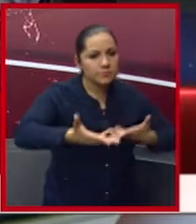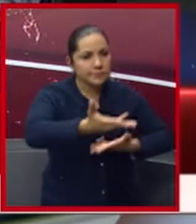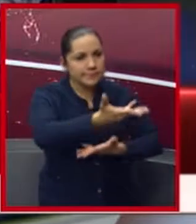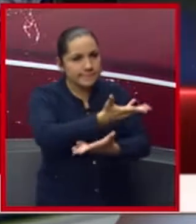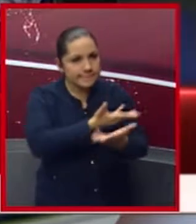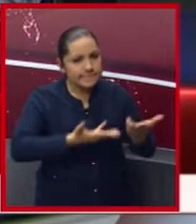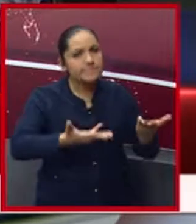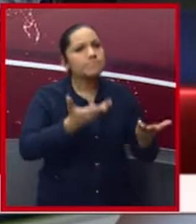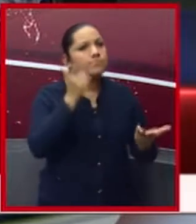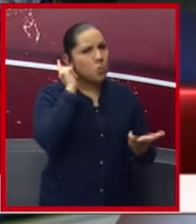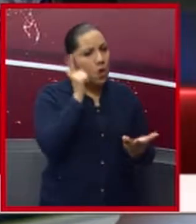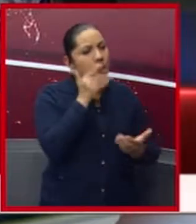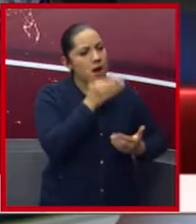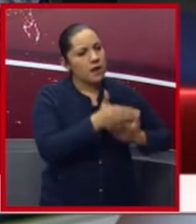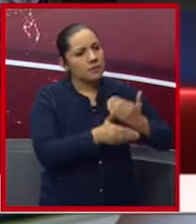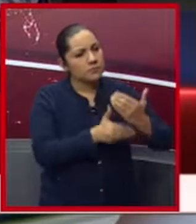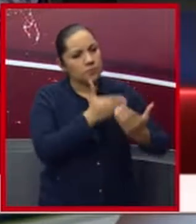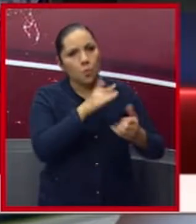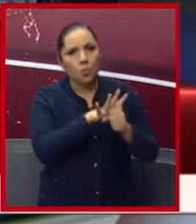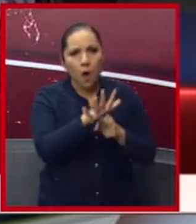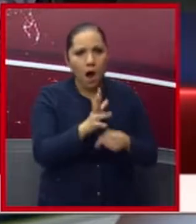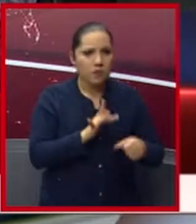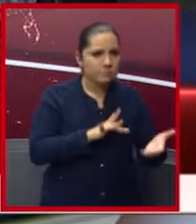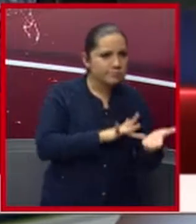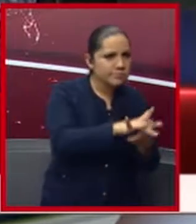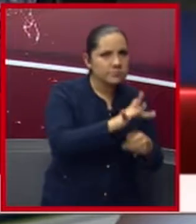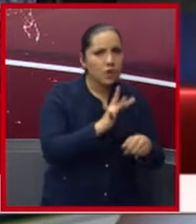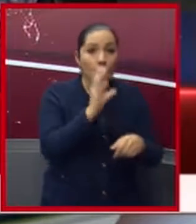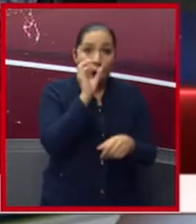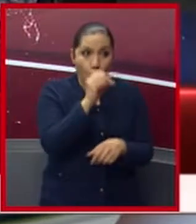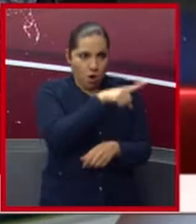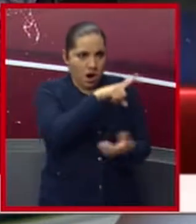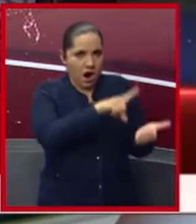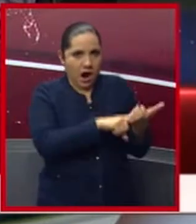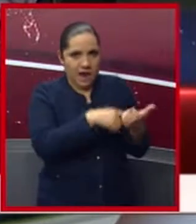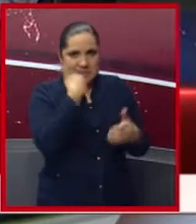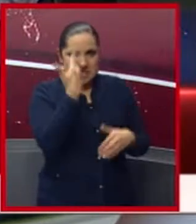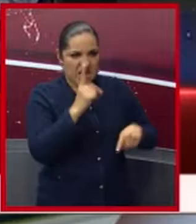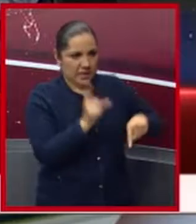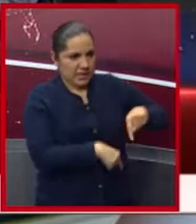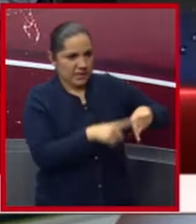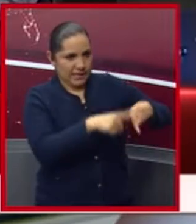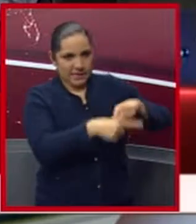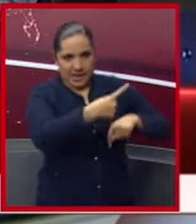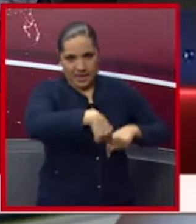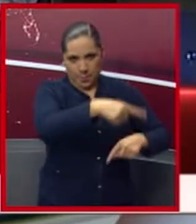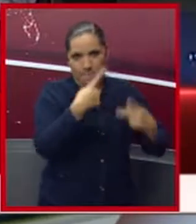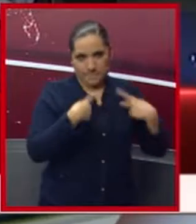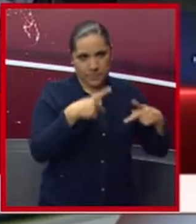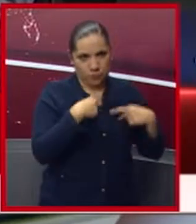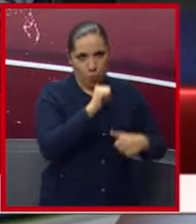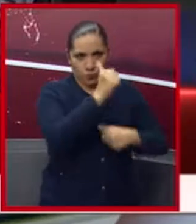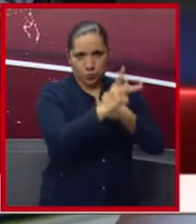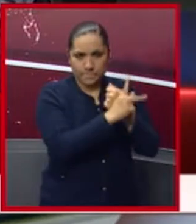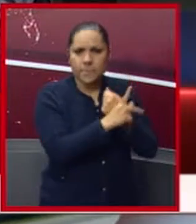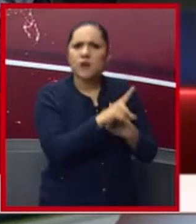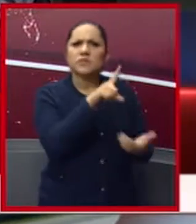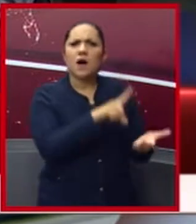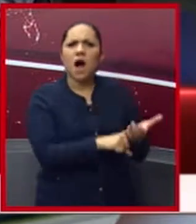de ir deteniendo estas políticas anti-inmigratorias. Y yo diría, incluso, ir